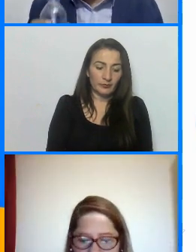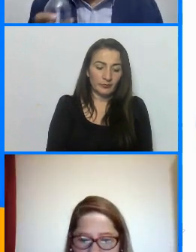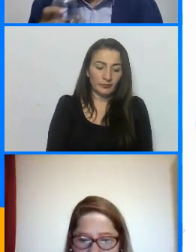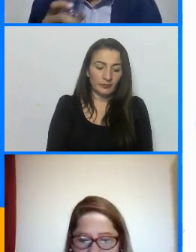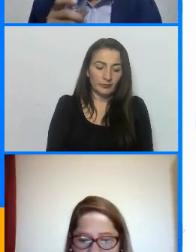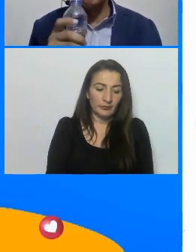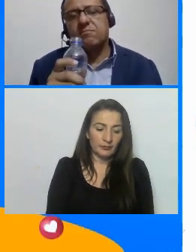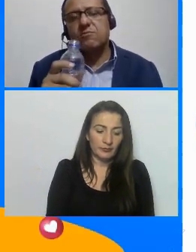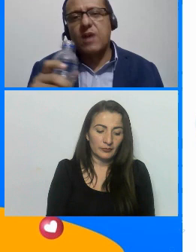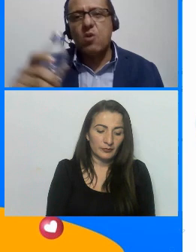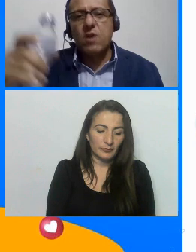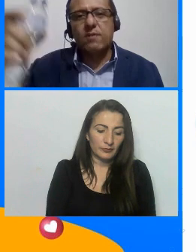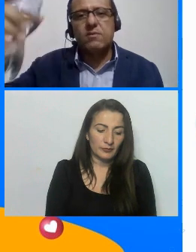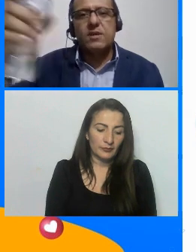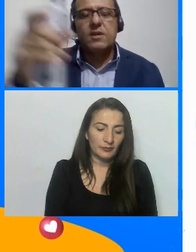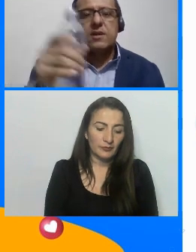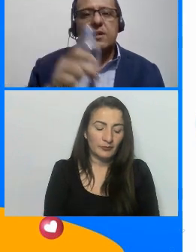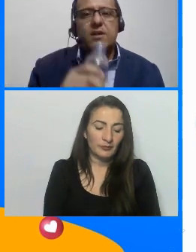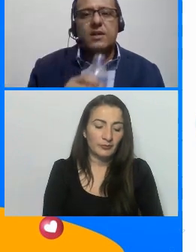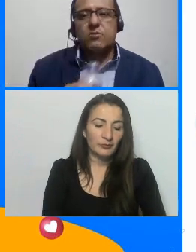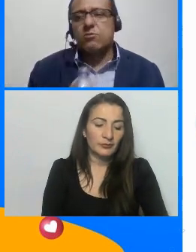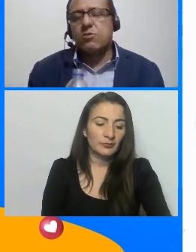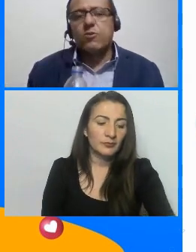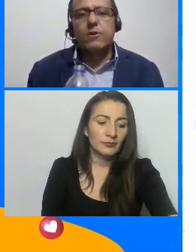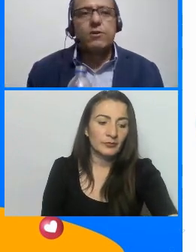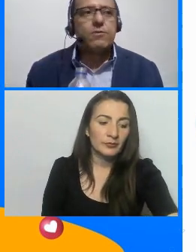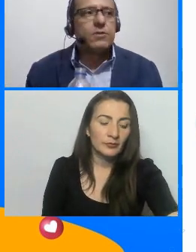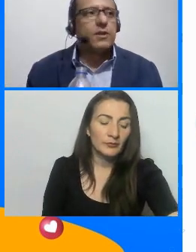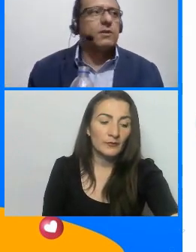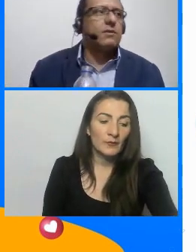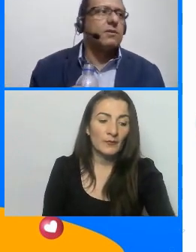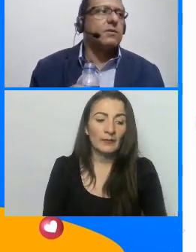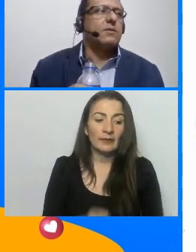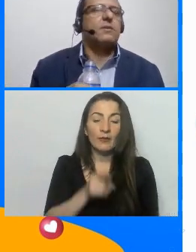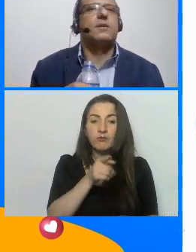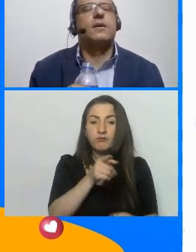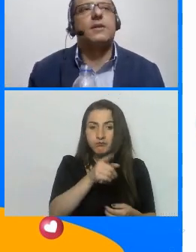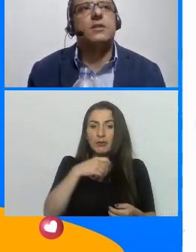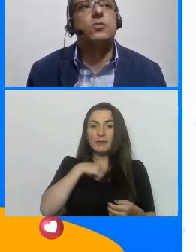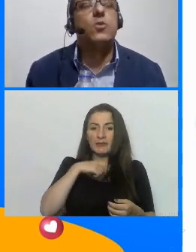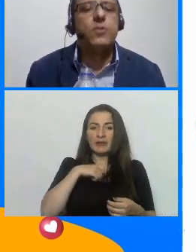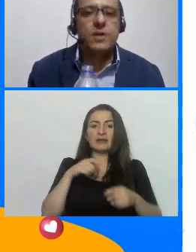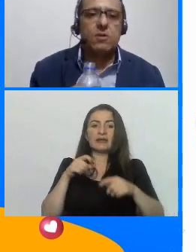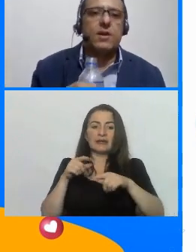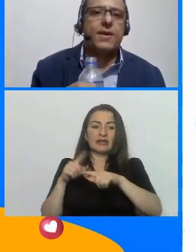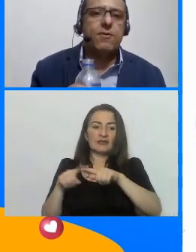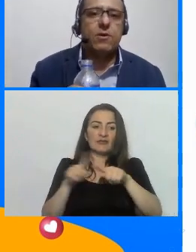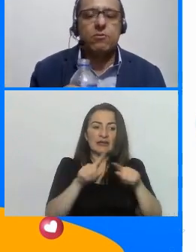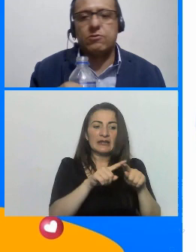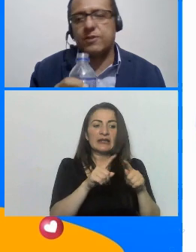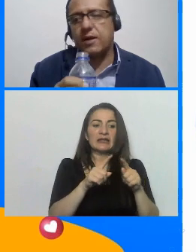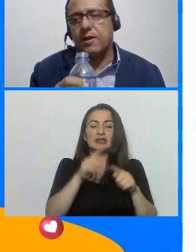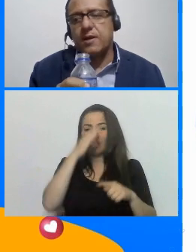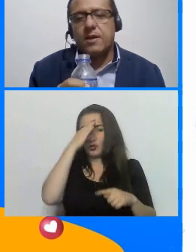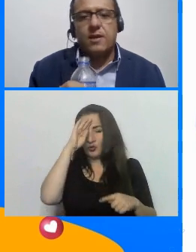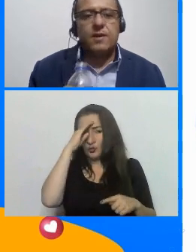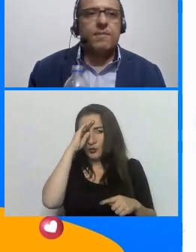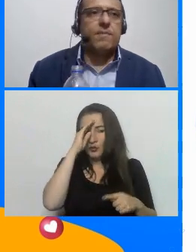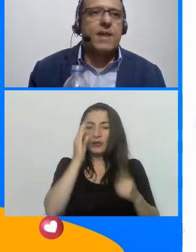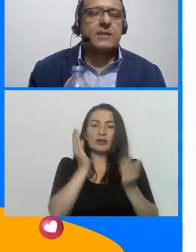hay una duda, ¿no? Y eso uno lo ve en los libros de estudio en el colegio, cuando uno